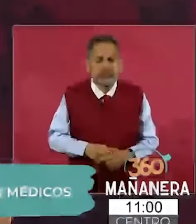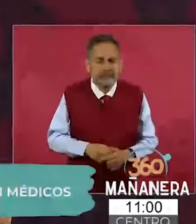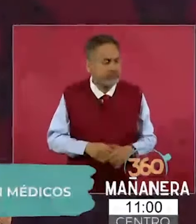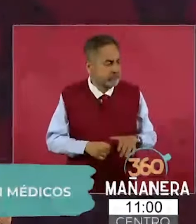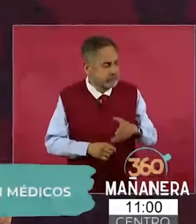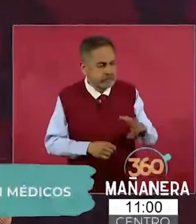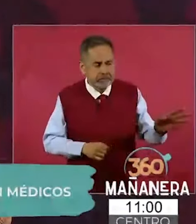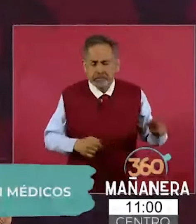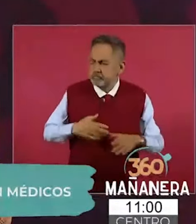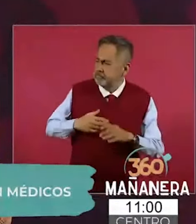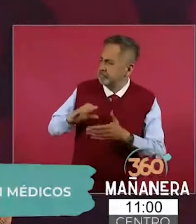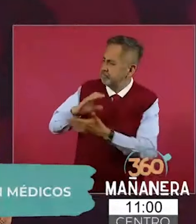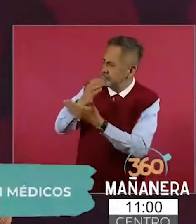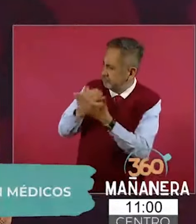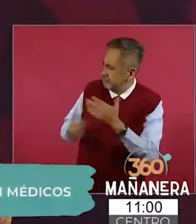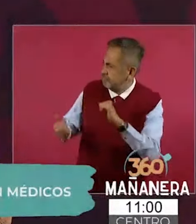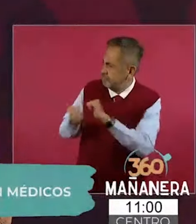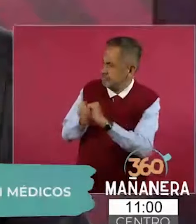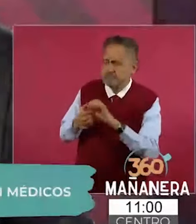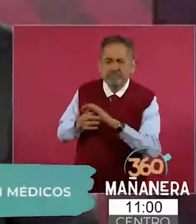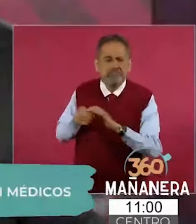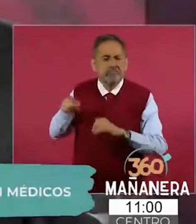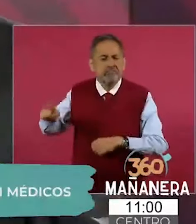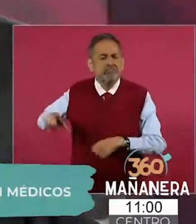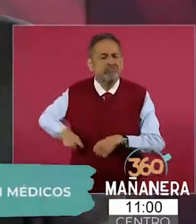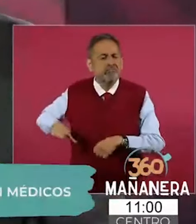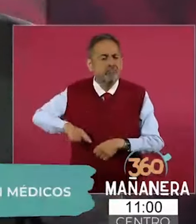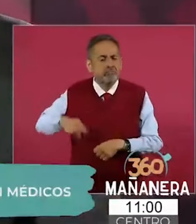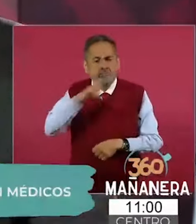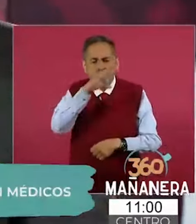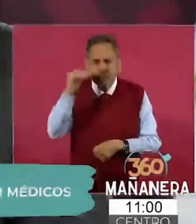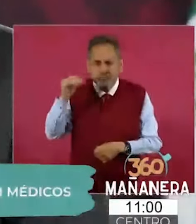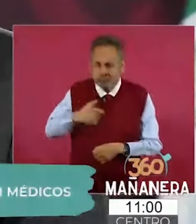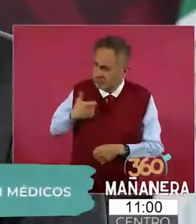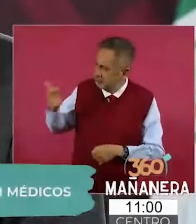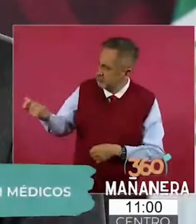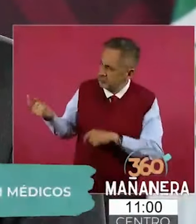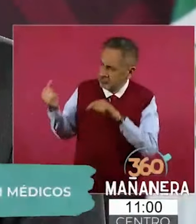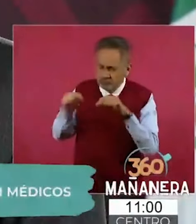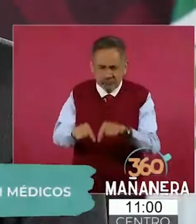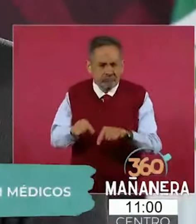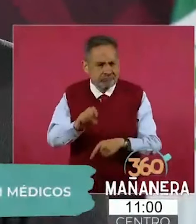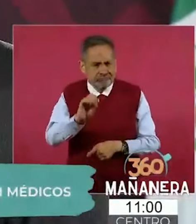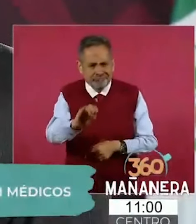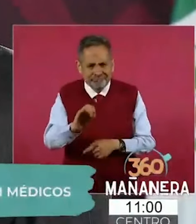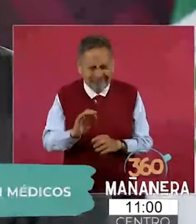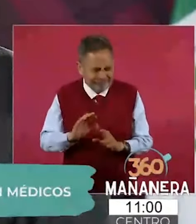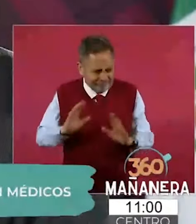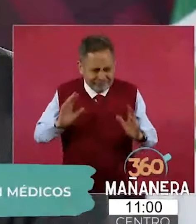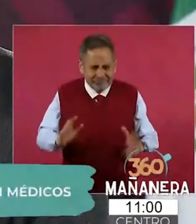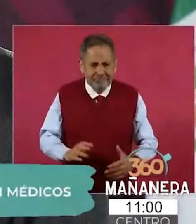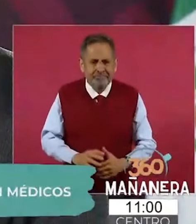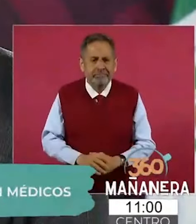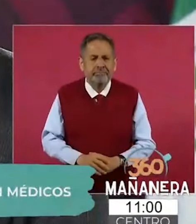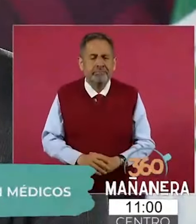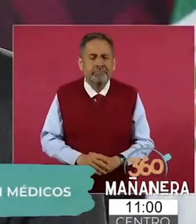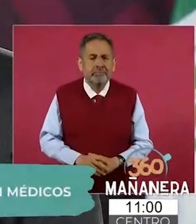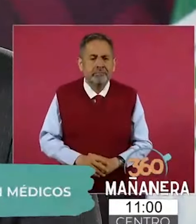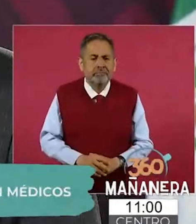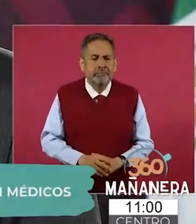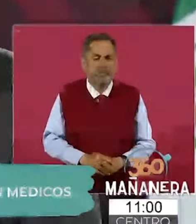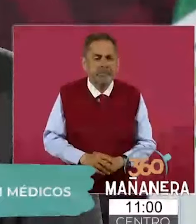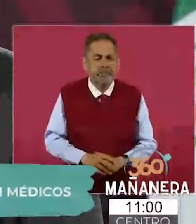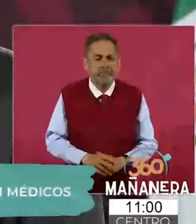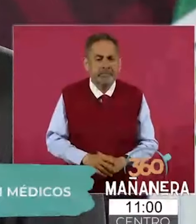tenemos este contrato con el gobierno de Cuba, pero pues